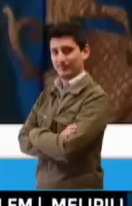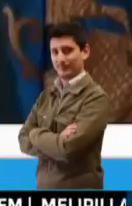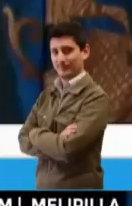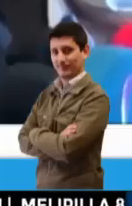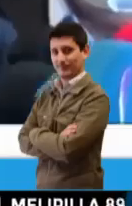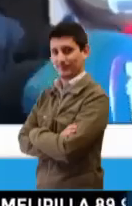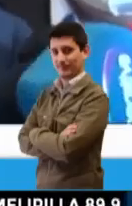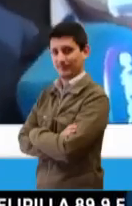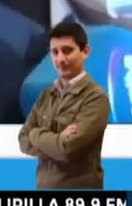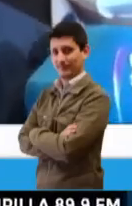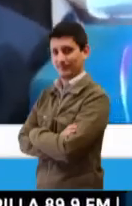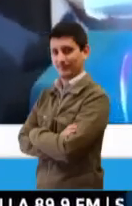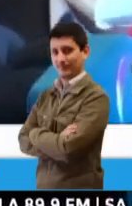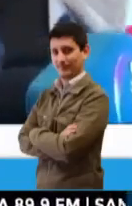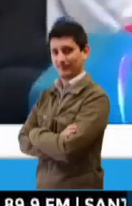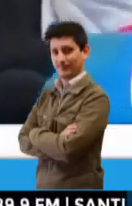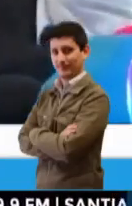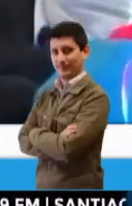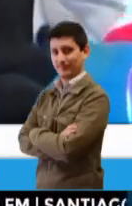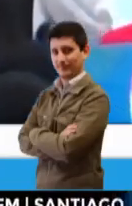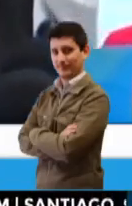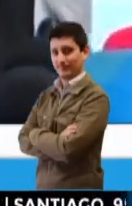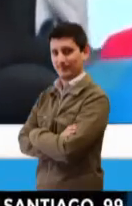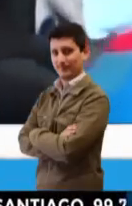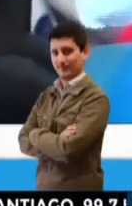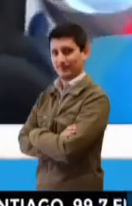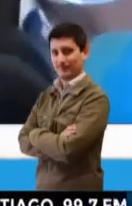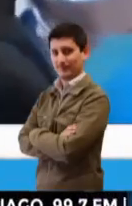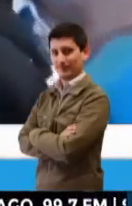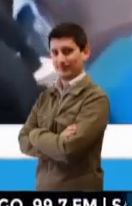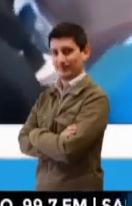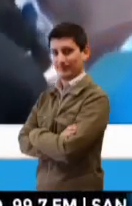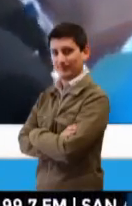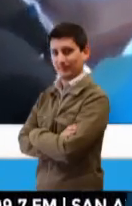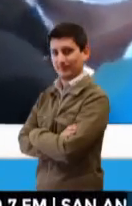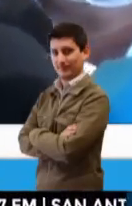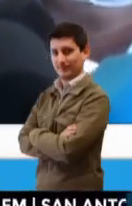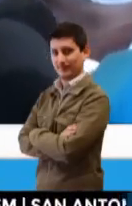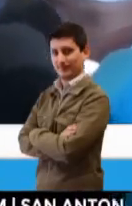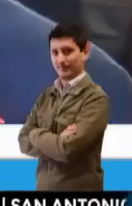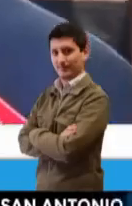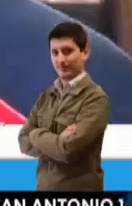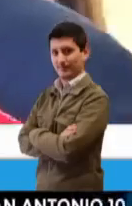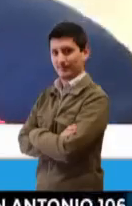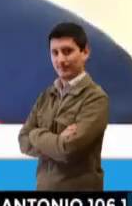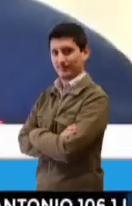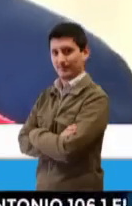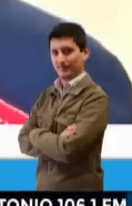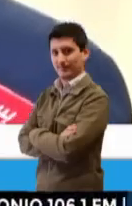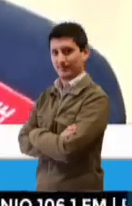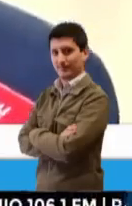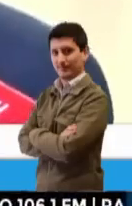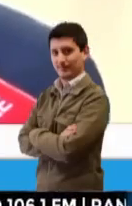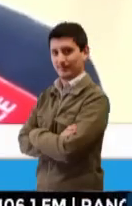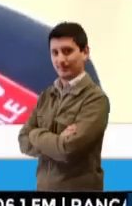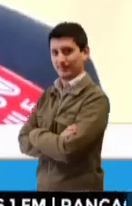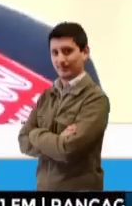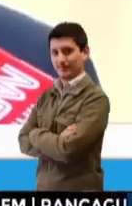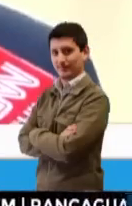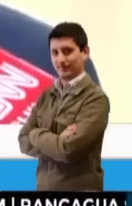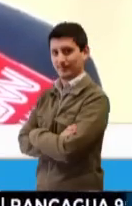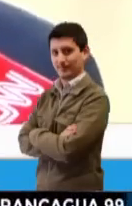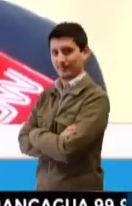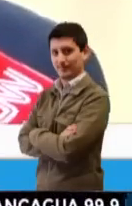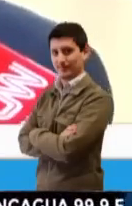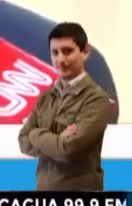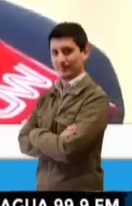según ella sabe, tanto el agresor sexual como la menor de edad escaparon, entre comillas, de este albergue, y dijo imaginar que la estaban usando